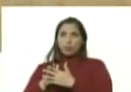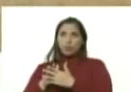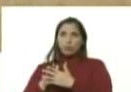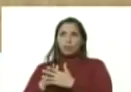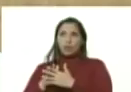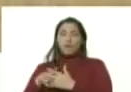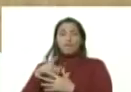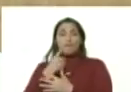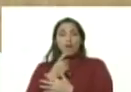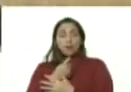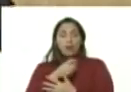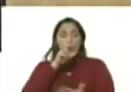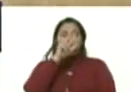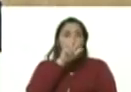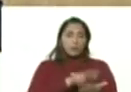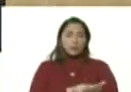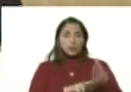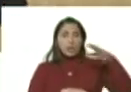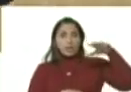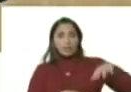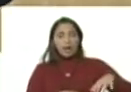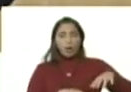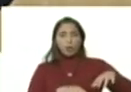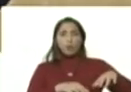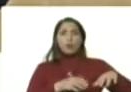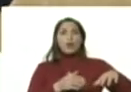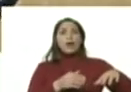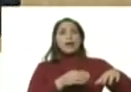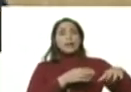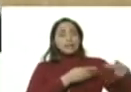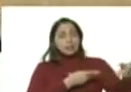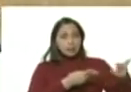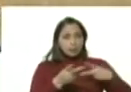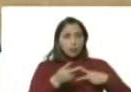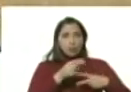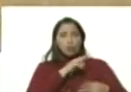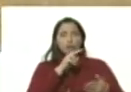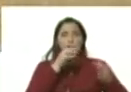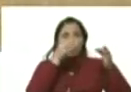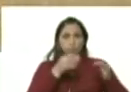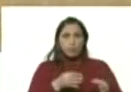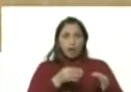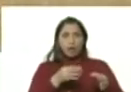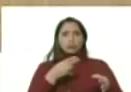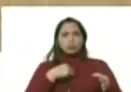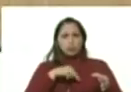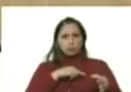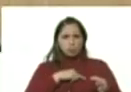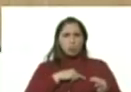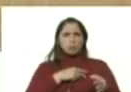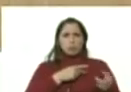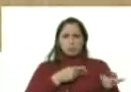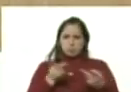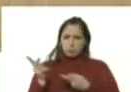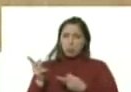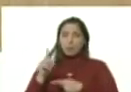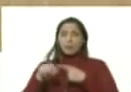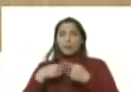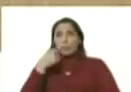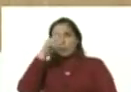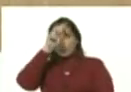la aprobación del Estado receptor formal, no teníamos problema y se lo habíamos indicado. Y luego Turquía, aquí